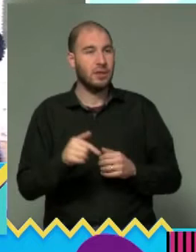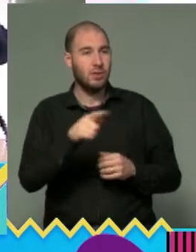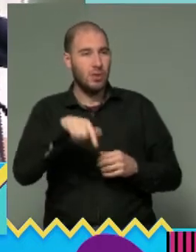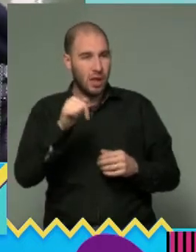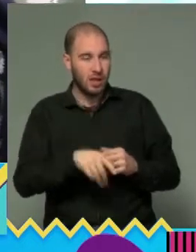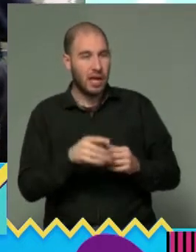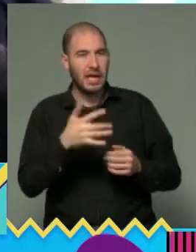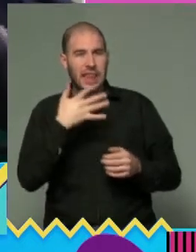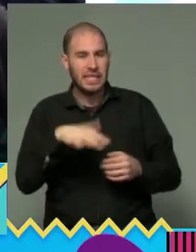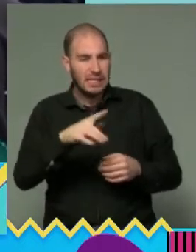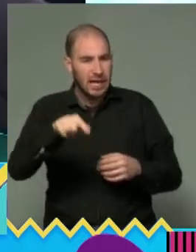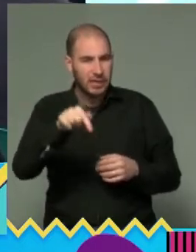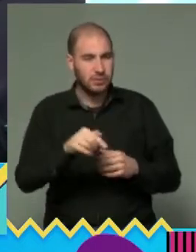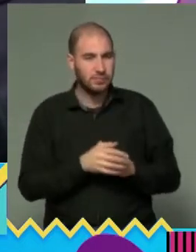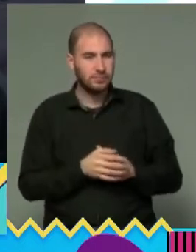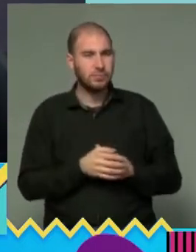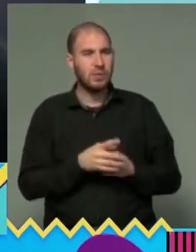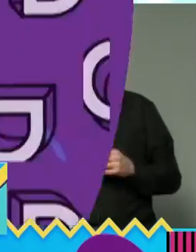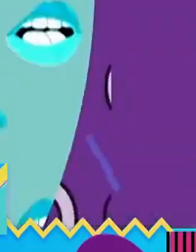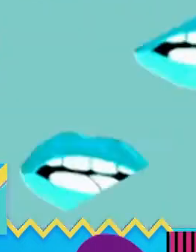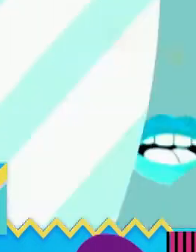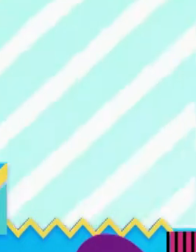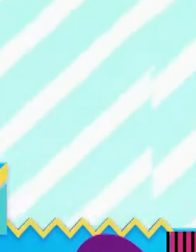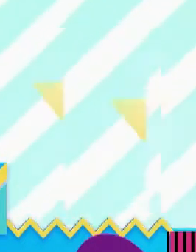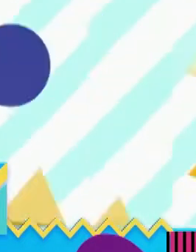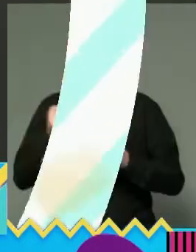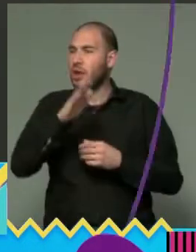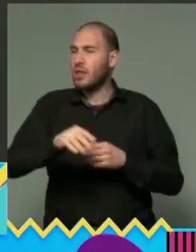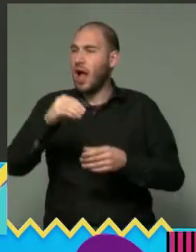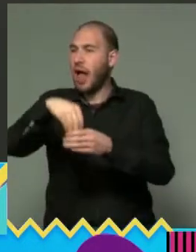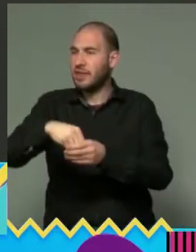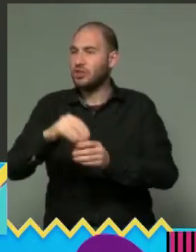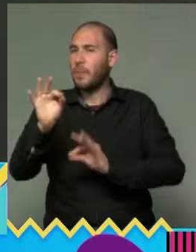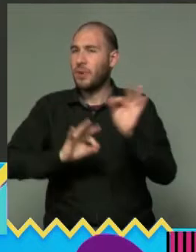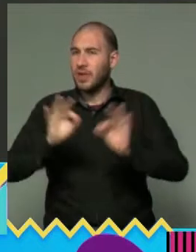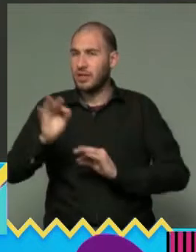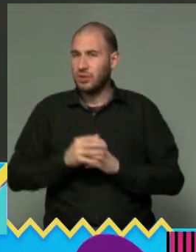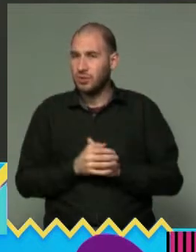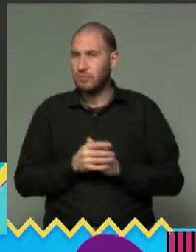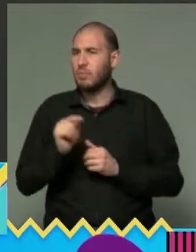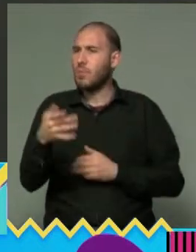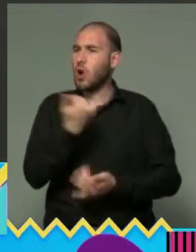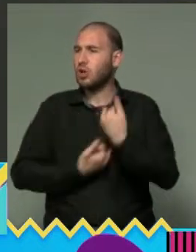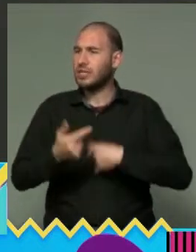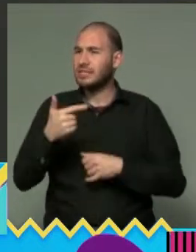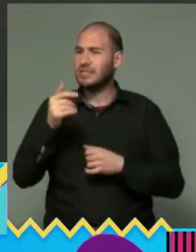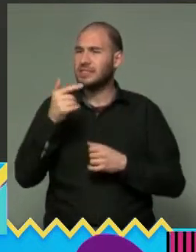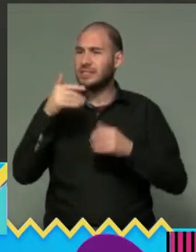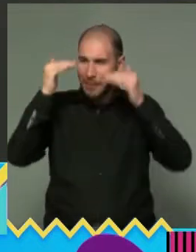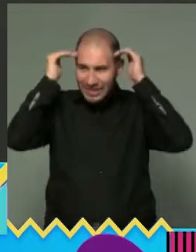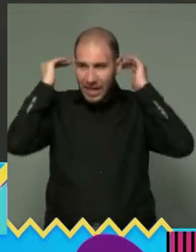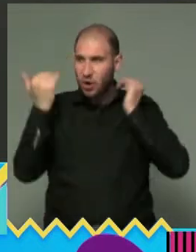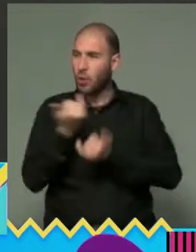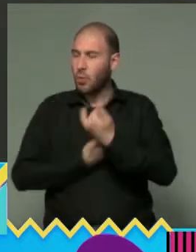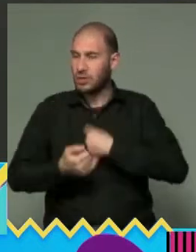de interpretar esa situación. Bien, ¿cómo se lo contempla a los menores dentro de este proyecto? Recién nos decía Sebastián Enríquez que,